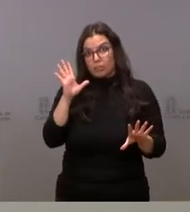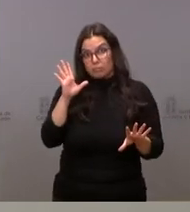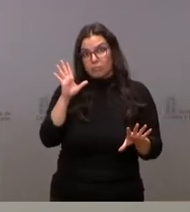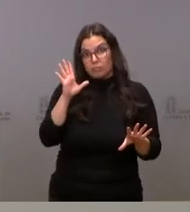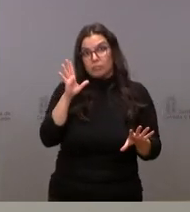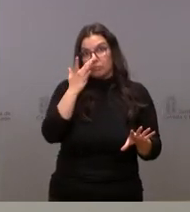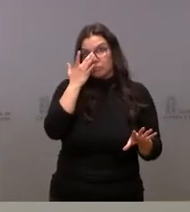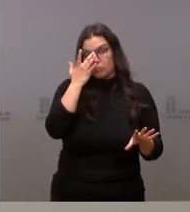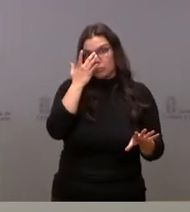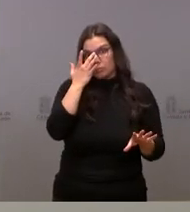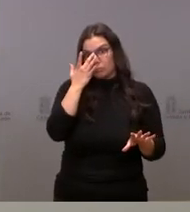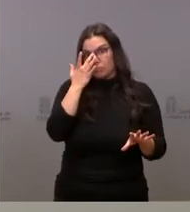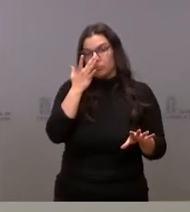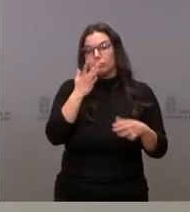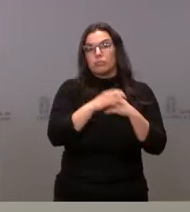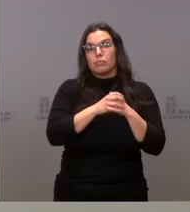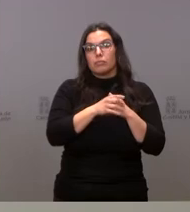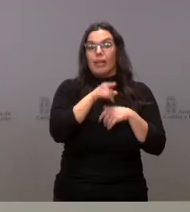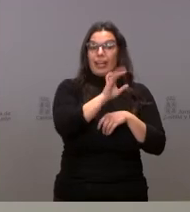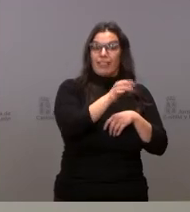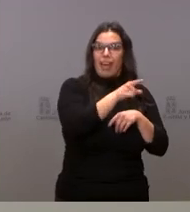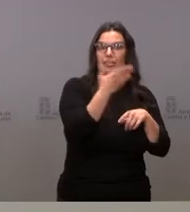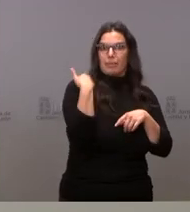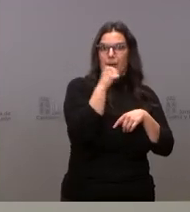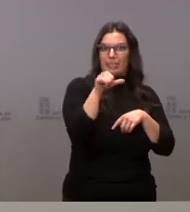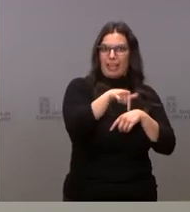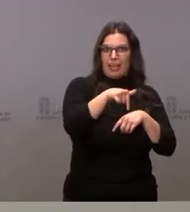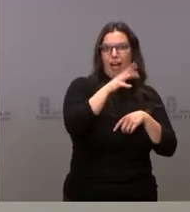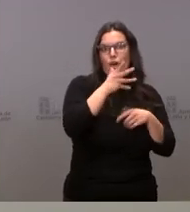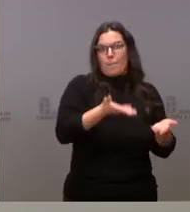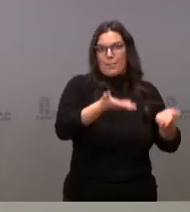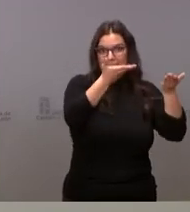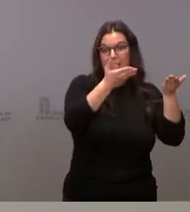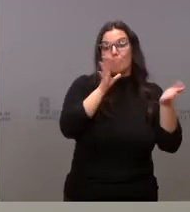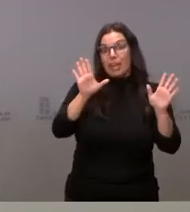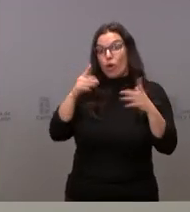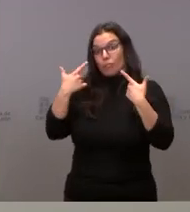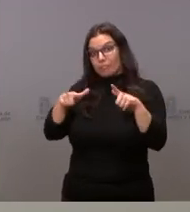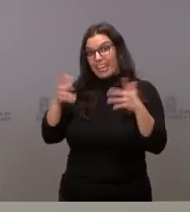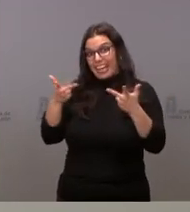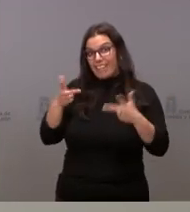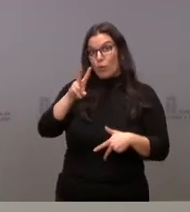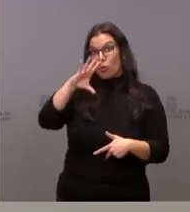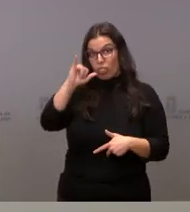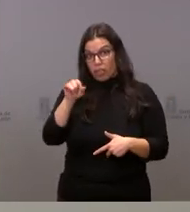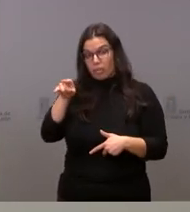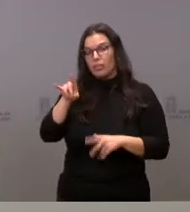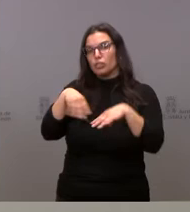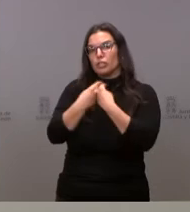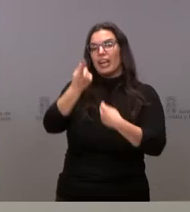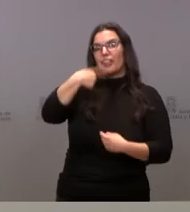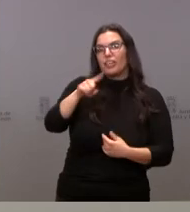una cifra superior a la semana pasada pero afortunadamente en lo que es unidades de cuidados intensivos tenemos un total de